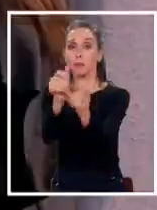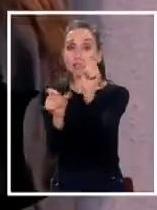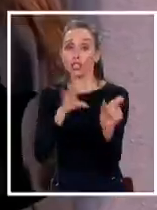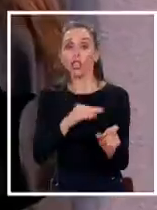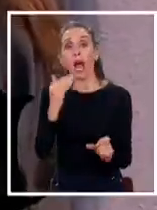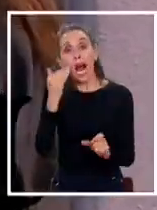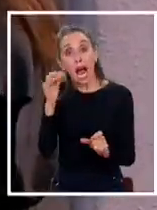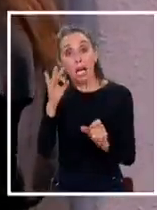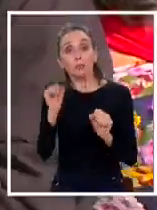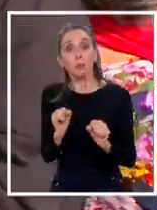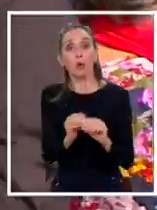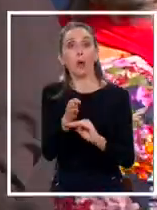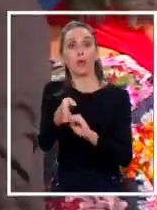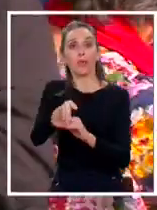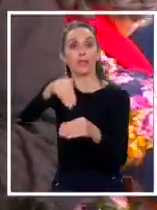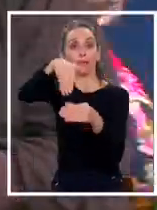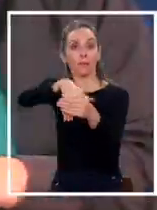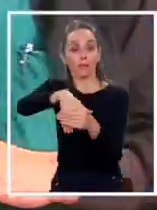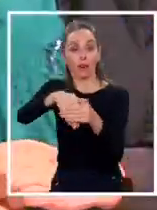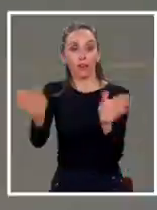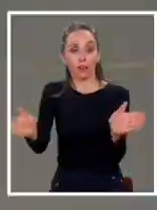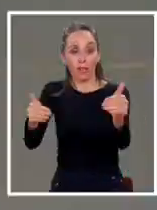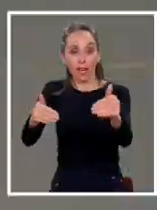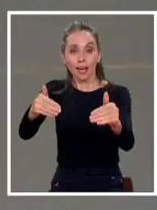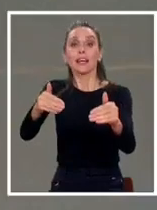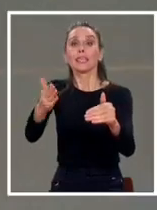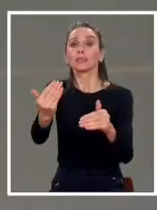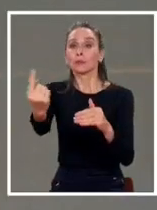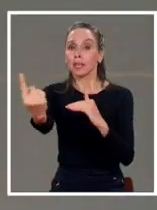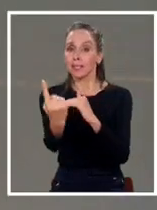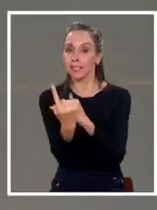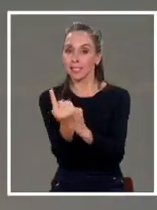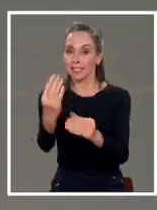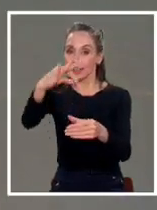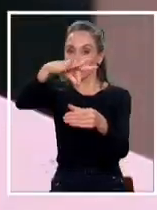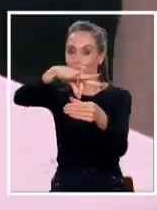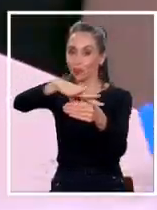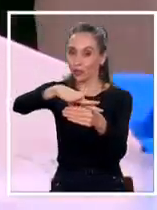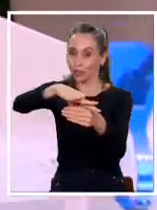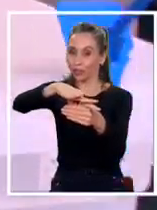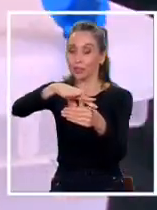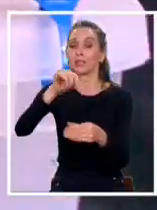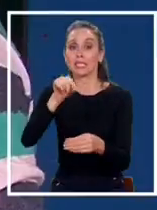están habilitados para sufragar y las urnas esperan por su voto. Uno que será